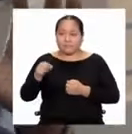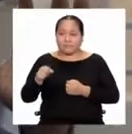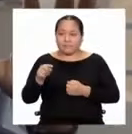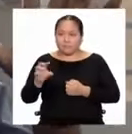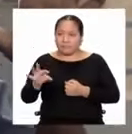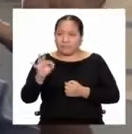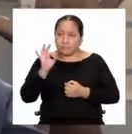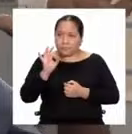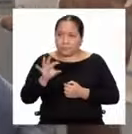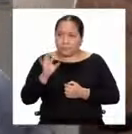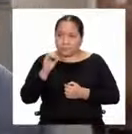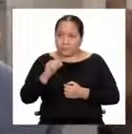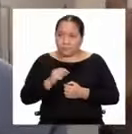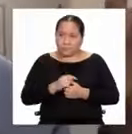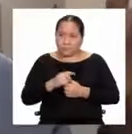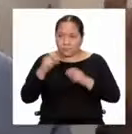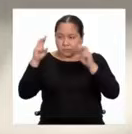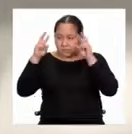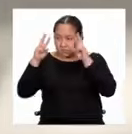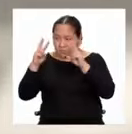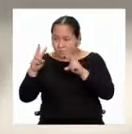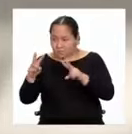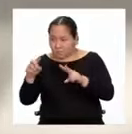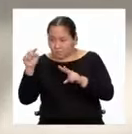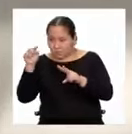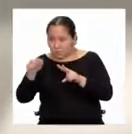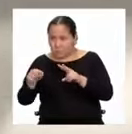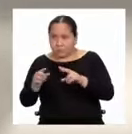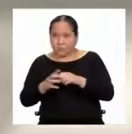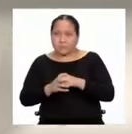con más o menos se enfocan por ese lado.